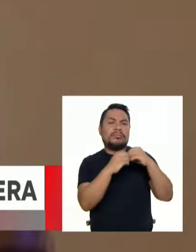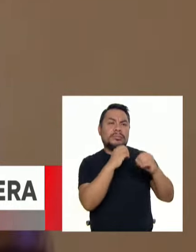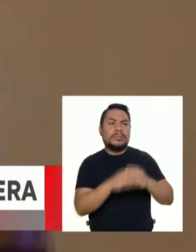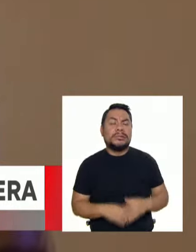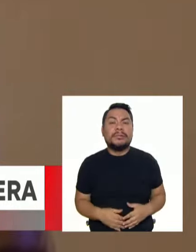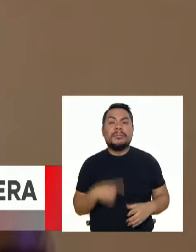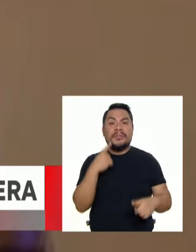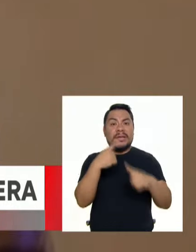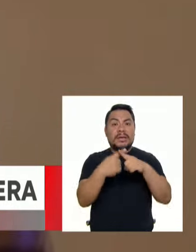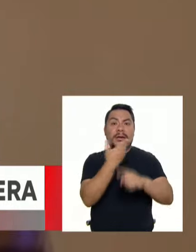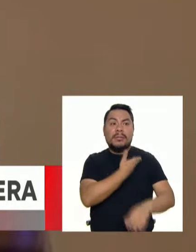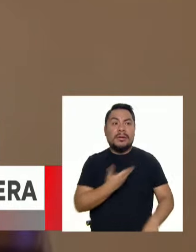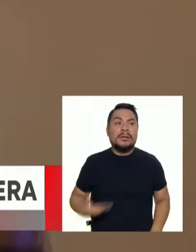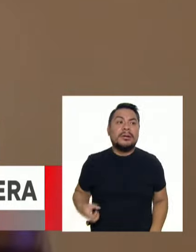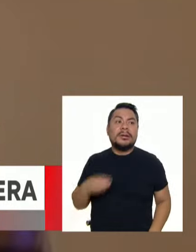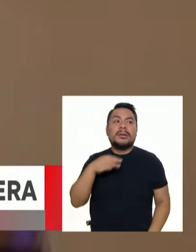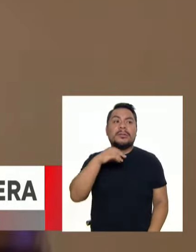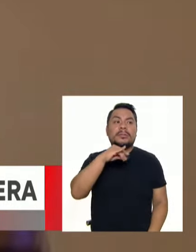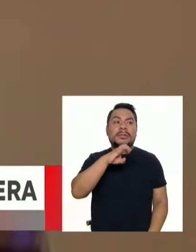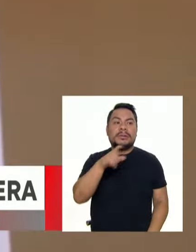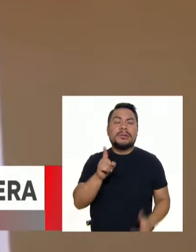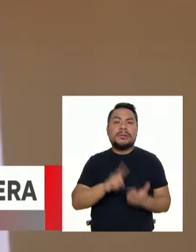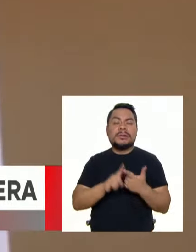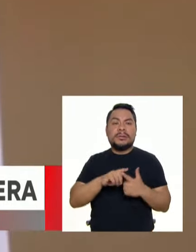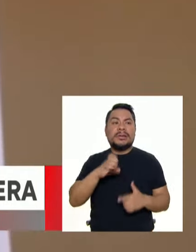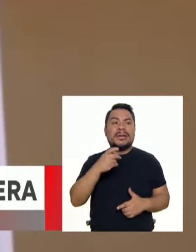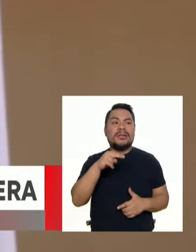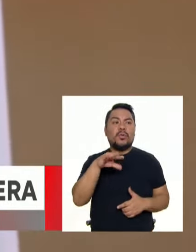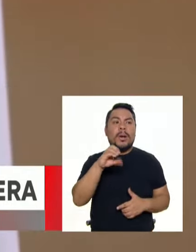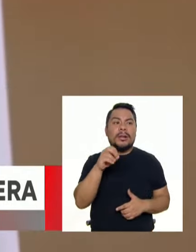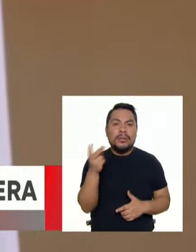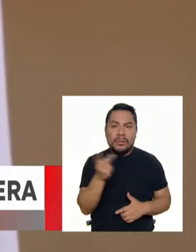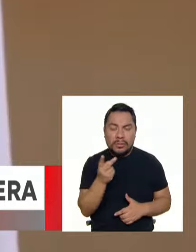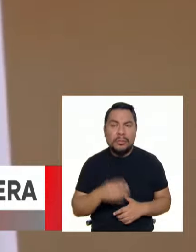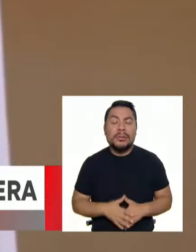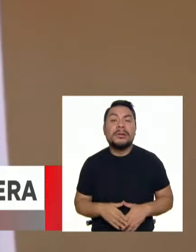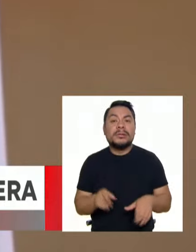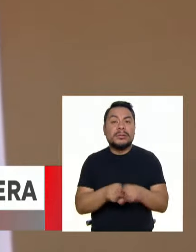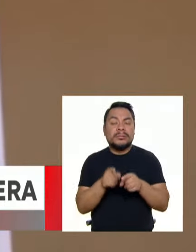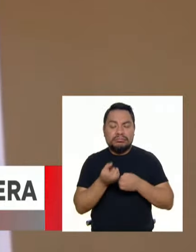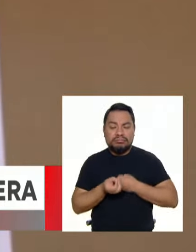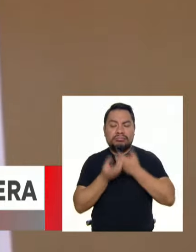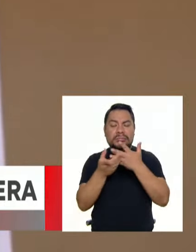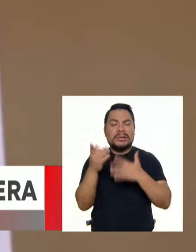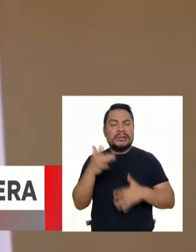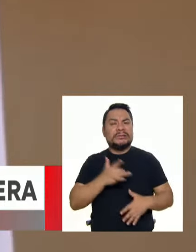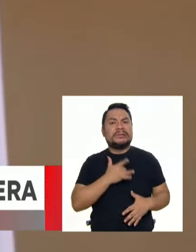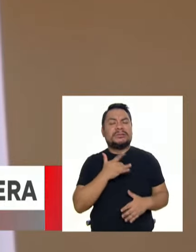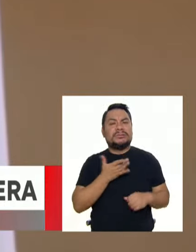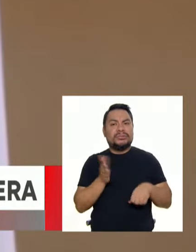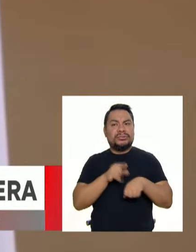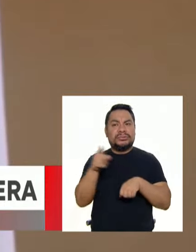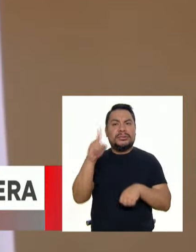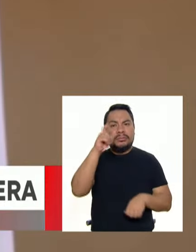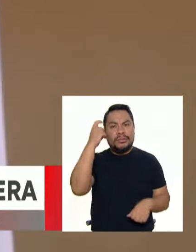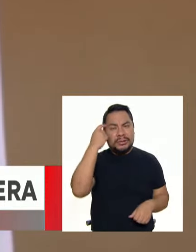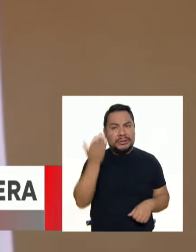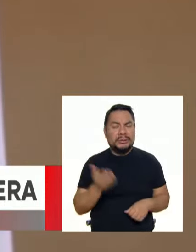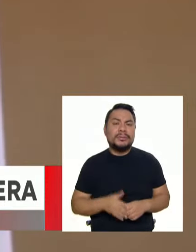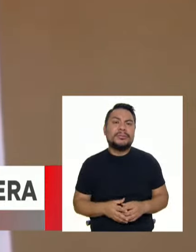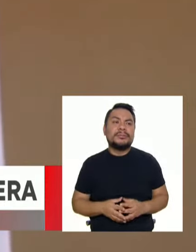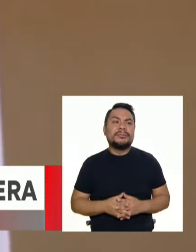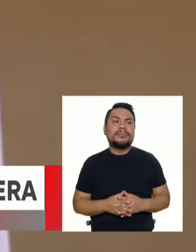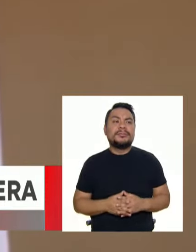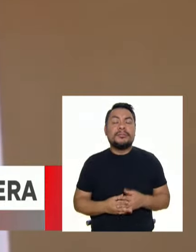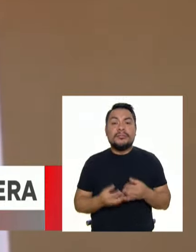los expresidentes Michelle Bachelet y Eduardo Frei Ruiz-Tagle también expresaron su sentir sobre el político. En